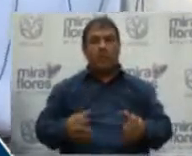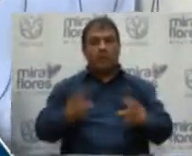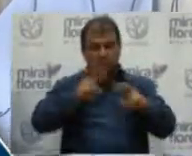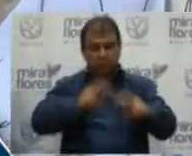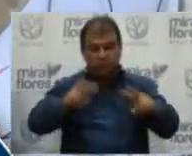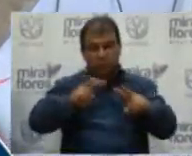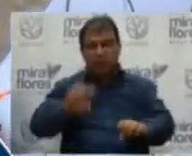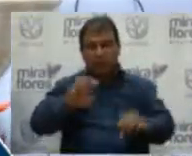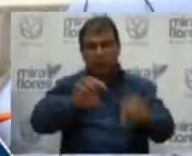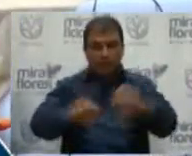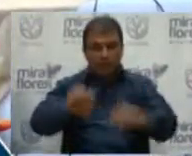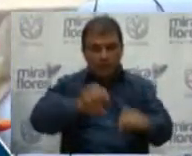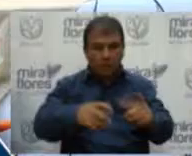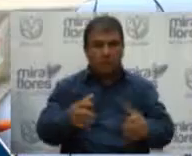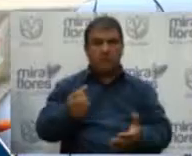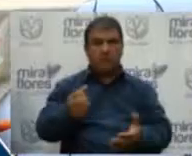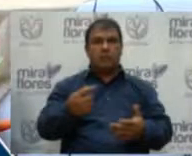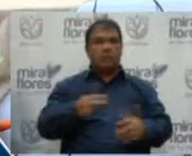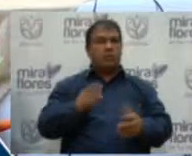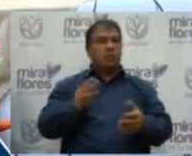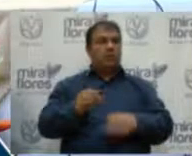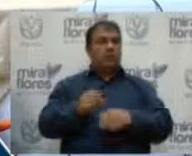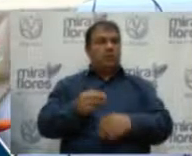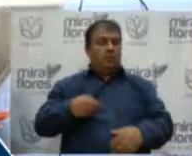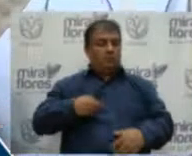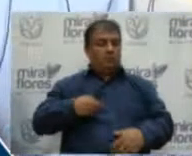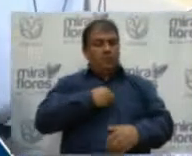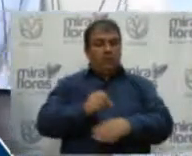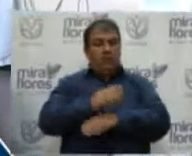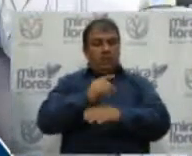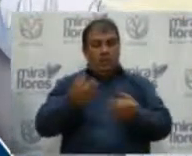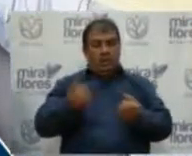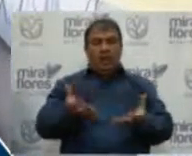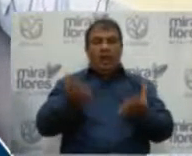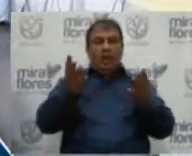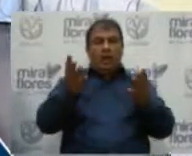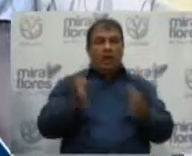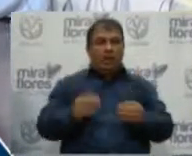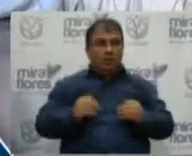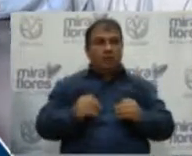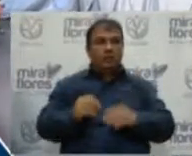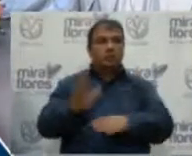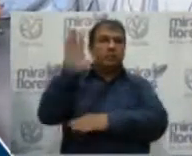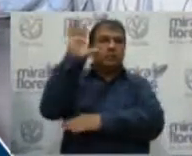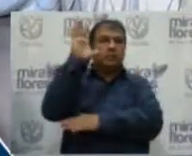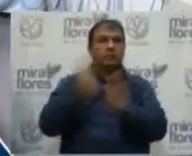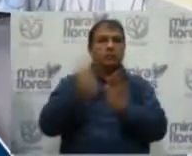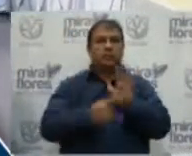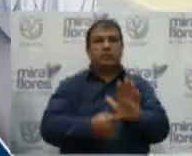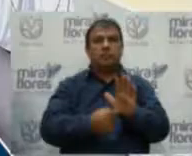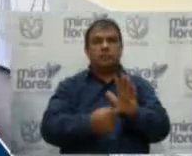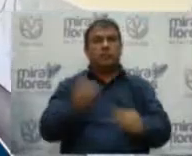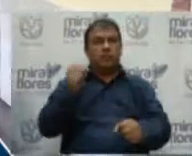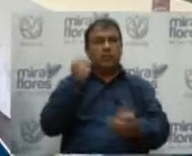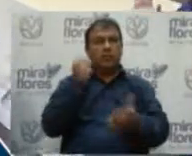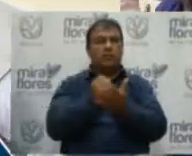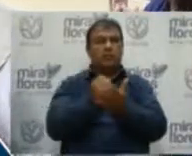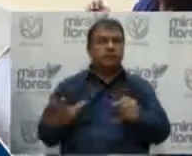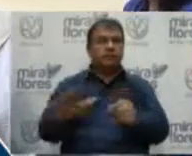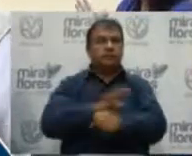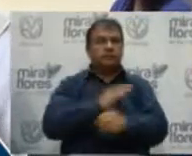si aceptamos la donación o no. Aquellos miembros del Consejo que estén a favor, si no se pensaron en señal de conformidad, si es que quieren la donación. Se ha aprobado por